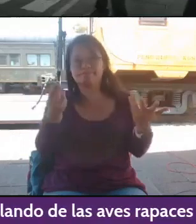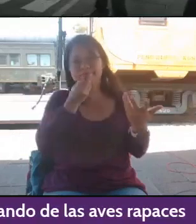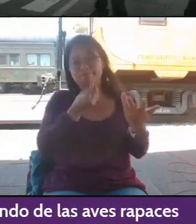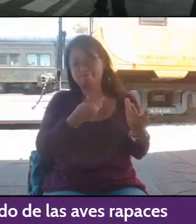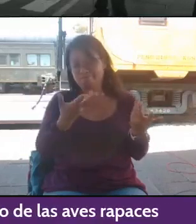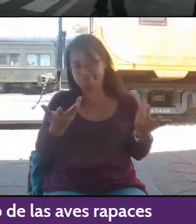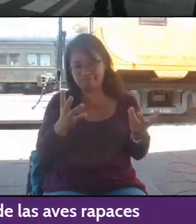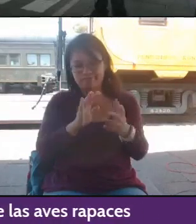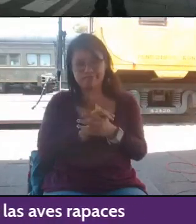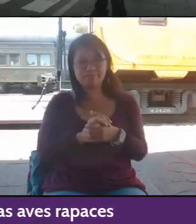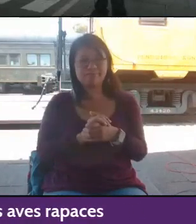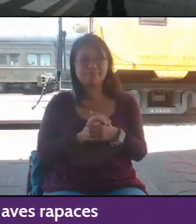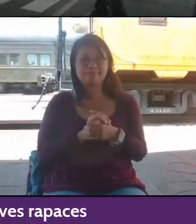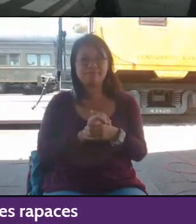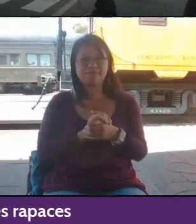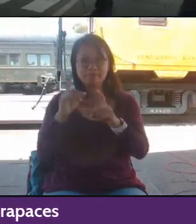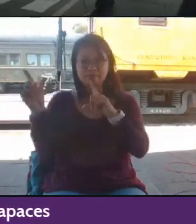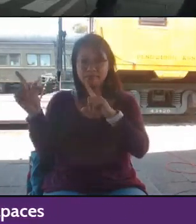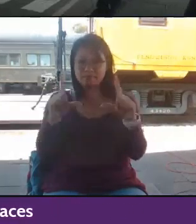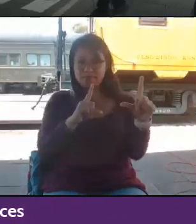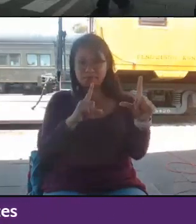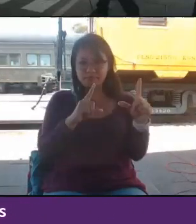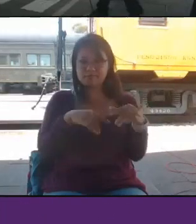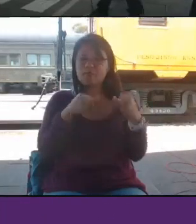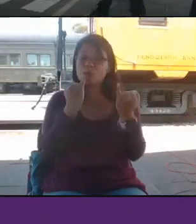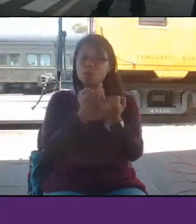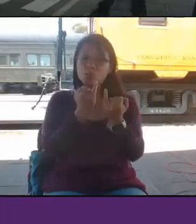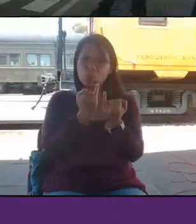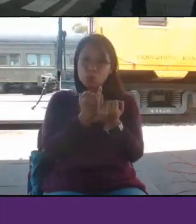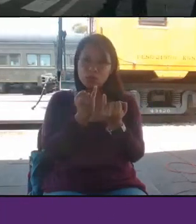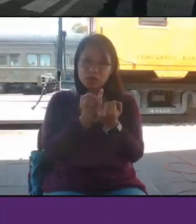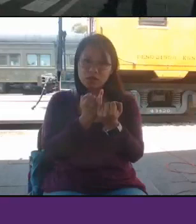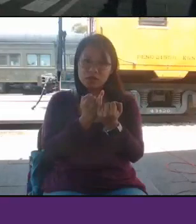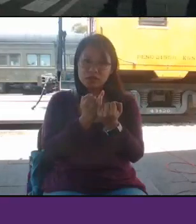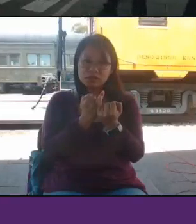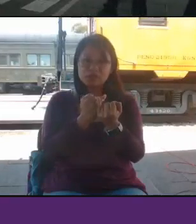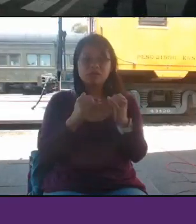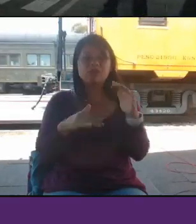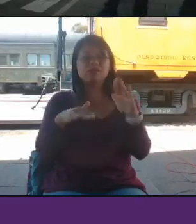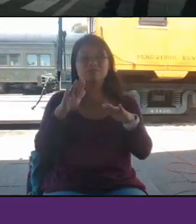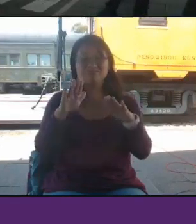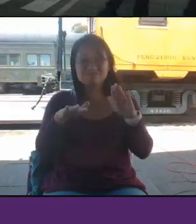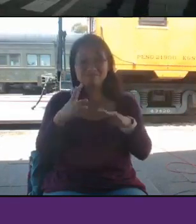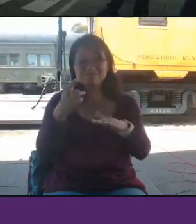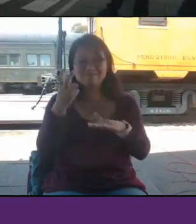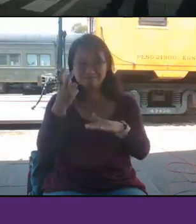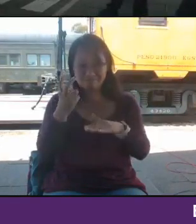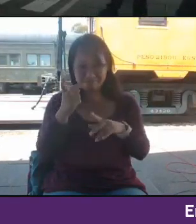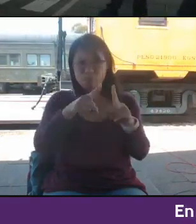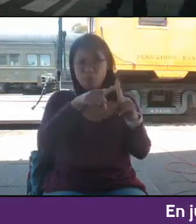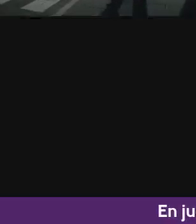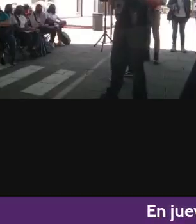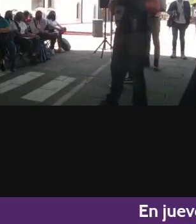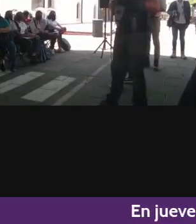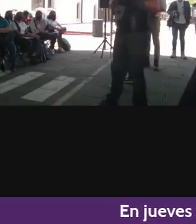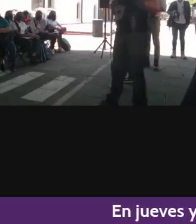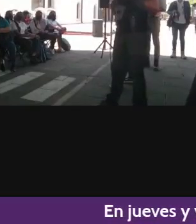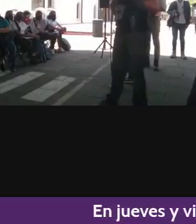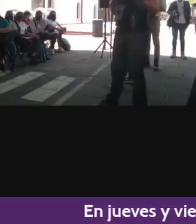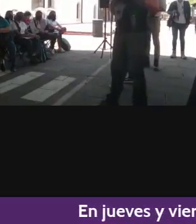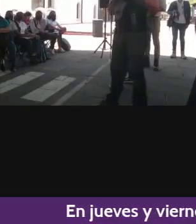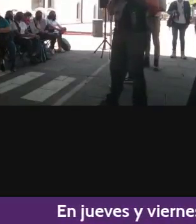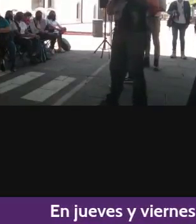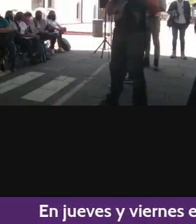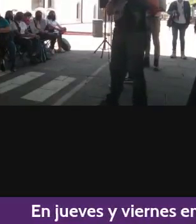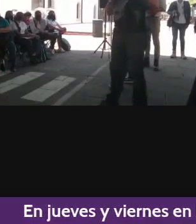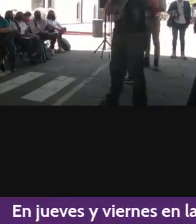Otra más, por favor. Pero también hay situaciones en las cuales esas ventajas, a pesar de que pudiera ser más fuerte, no van a